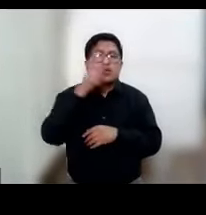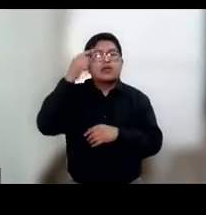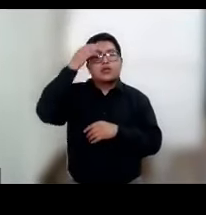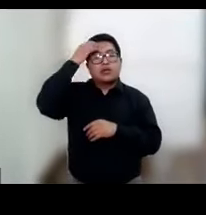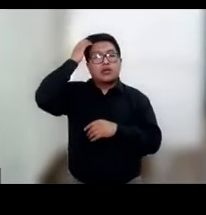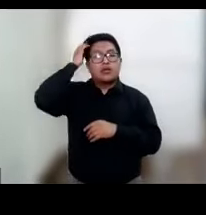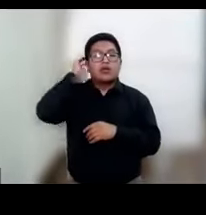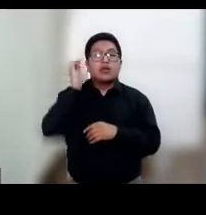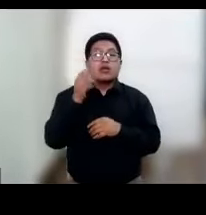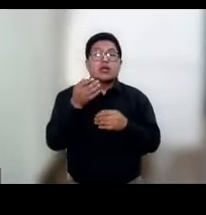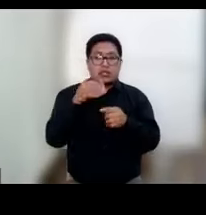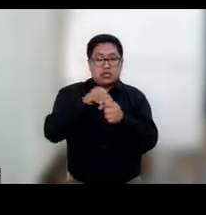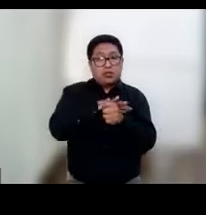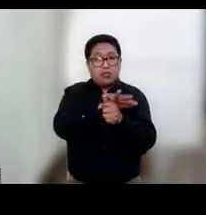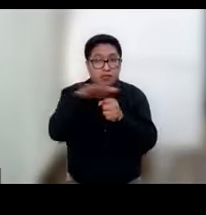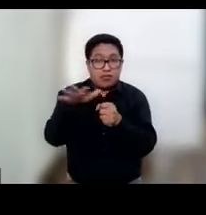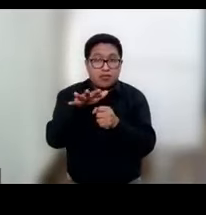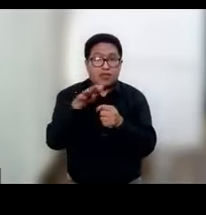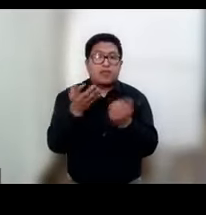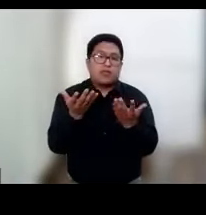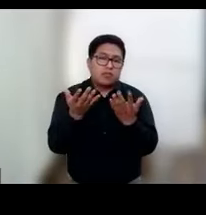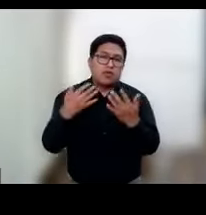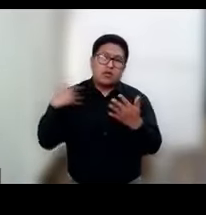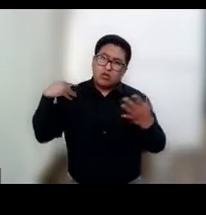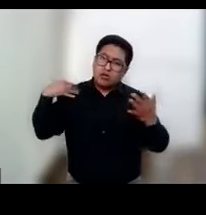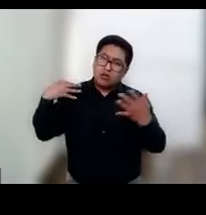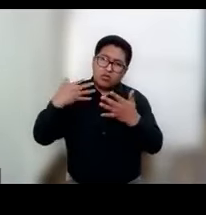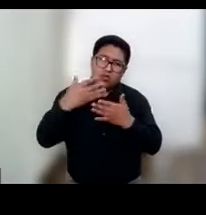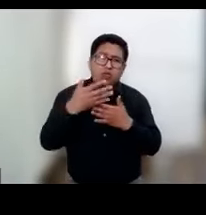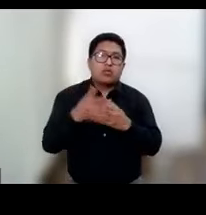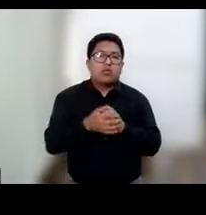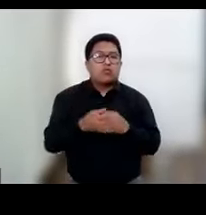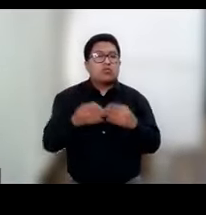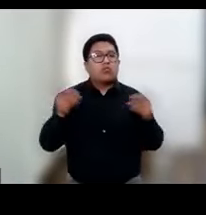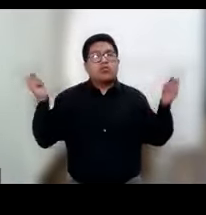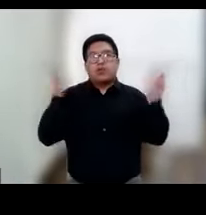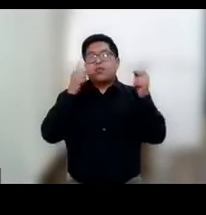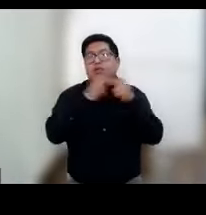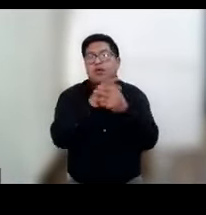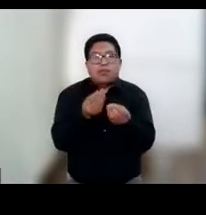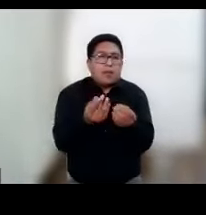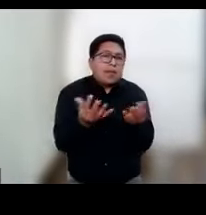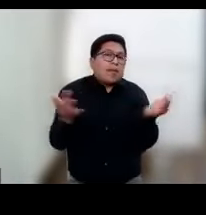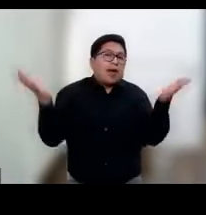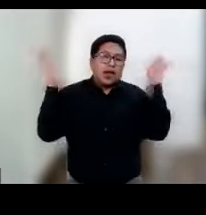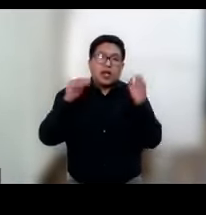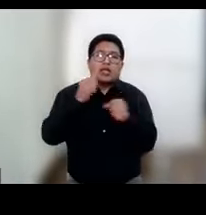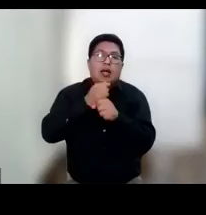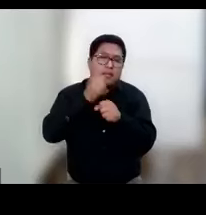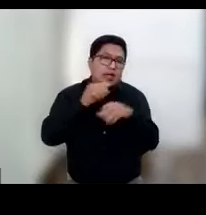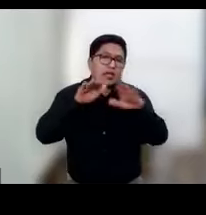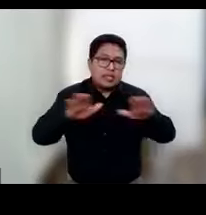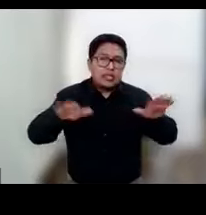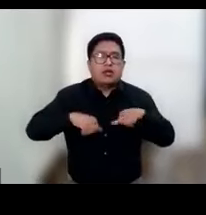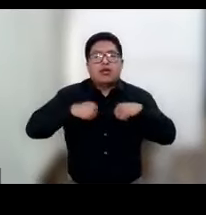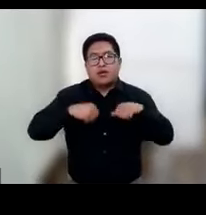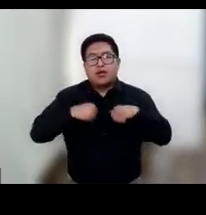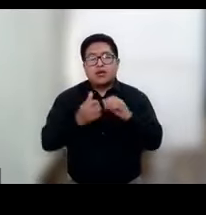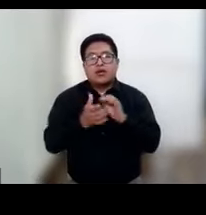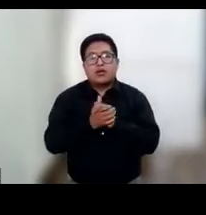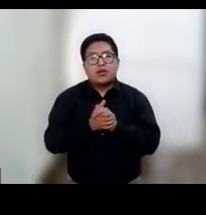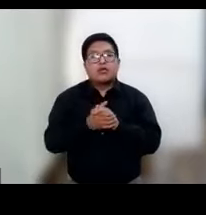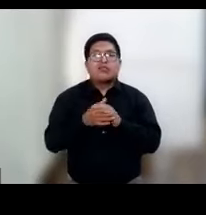la pandemia ha traído más niños niñas o les tienes trabajadores y que inevitablemente eso